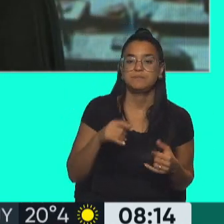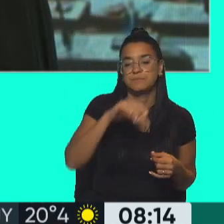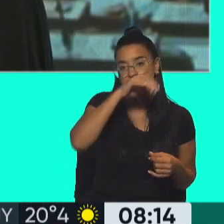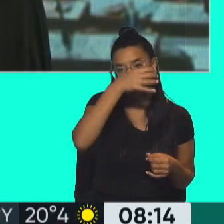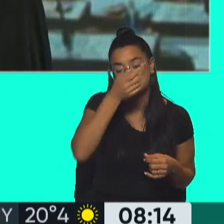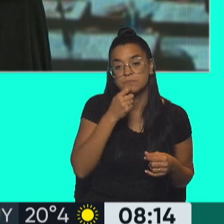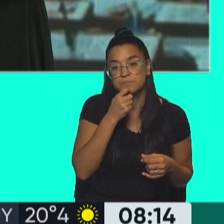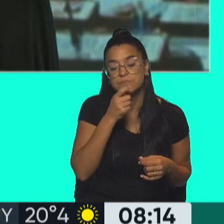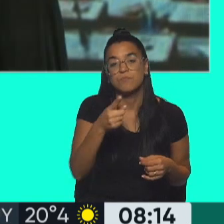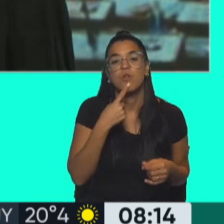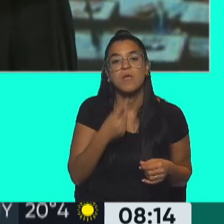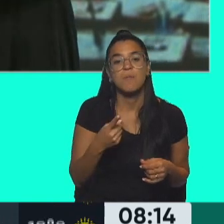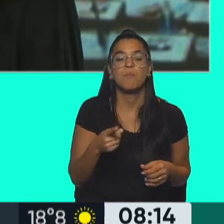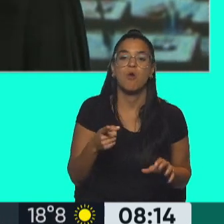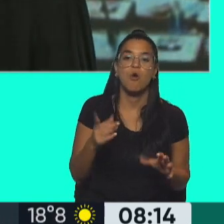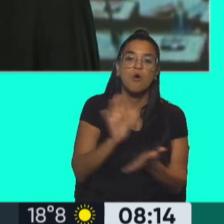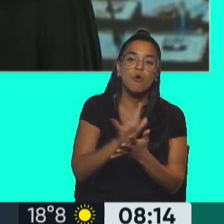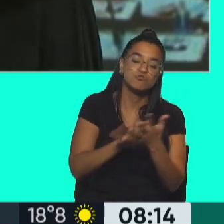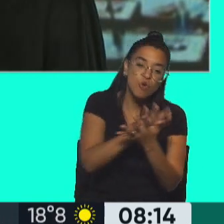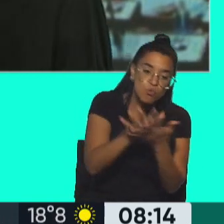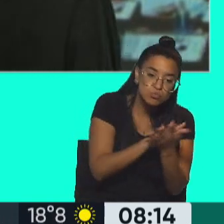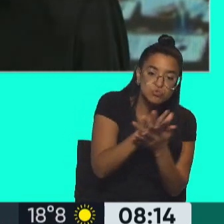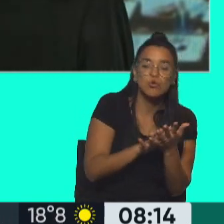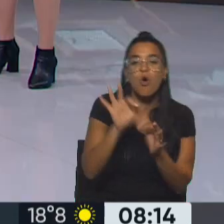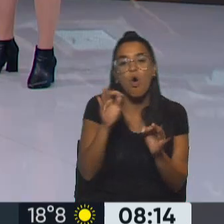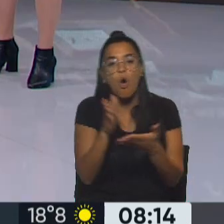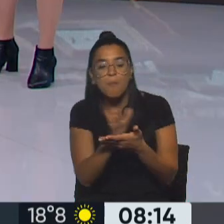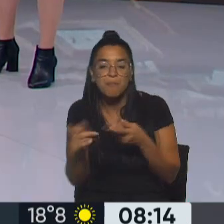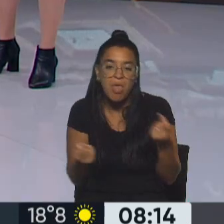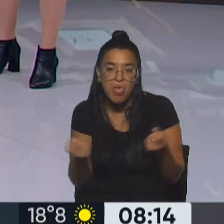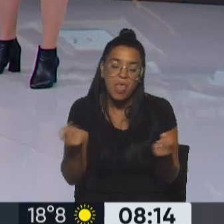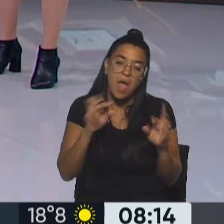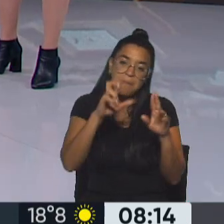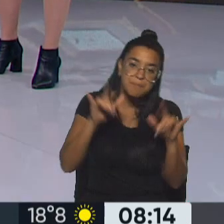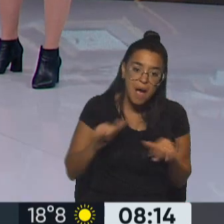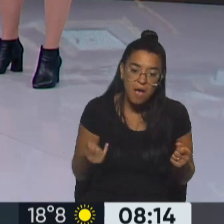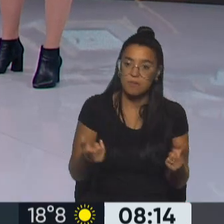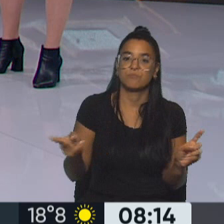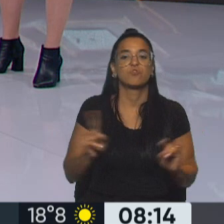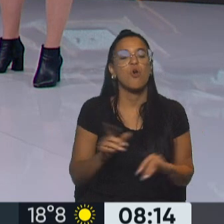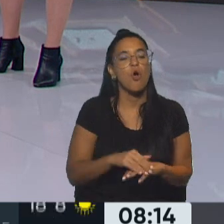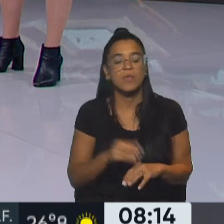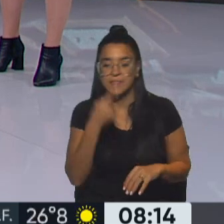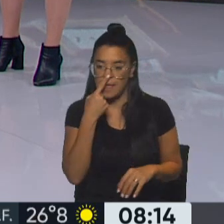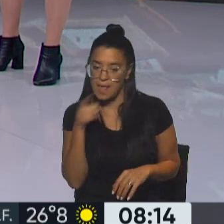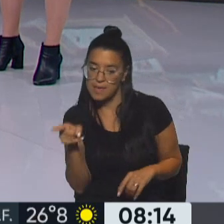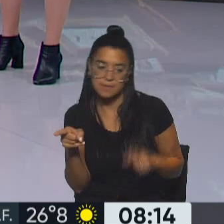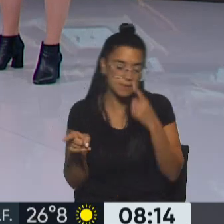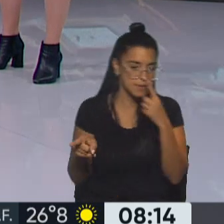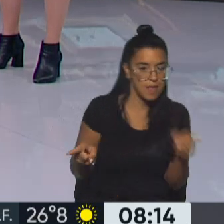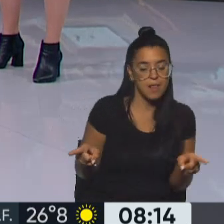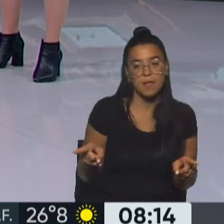lugar de tratar de llevar alguna solución de pediar de pacificar en realidad juega con intereses bastante